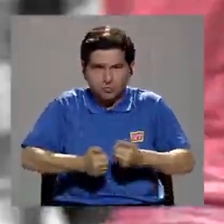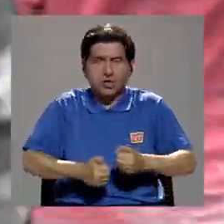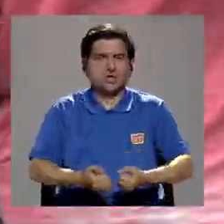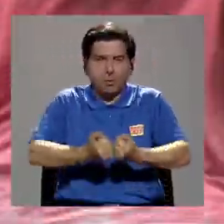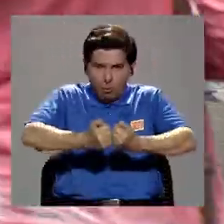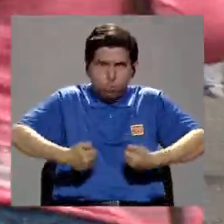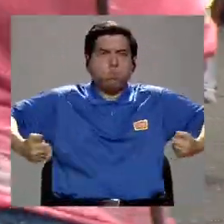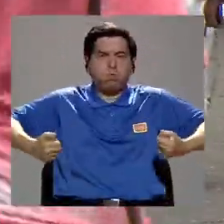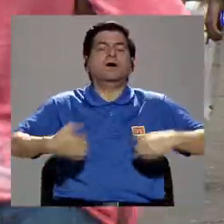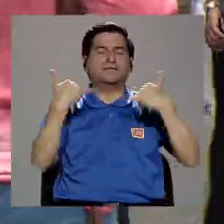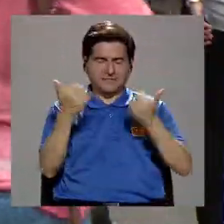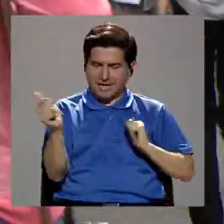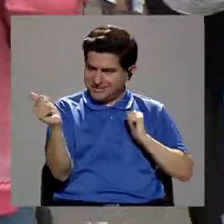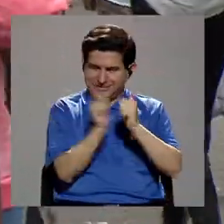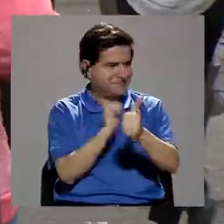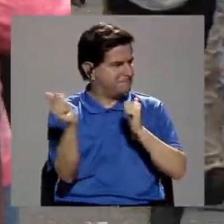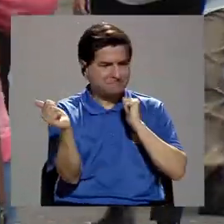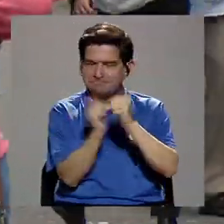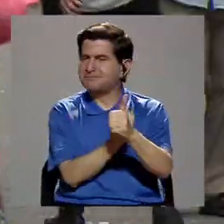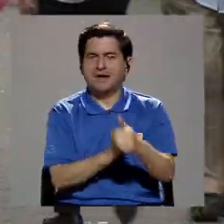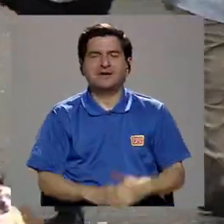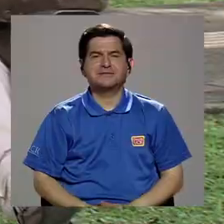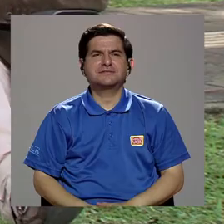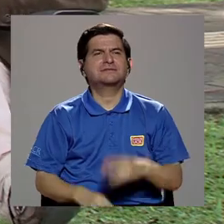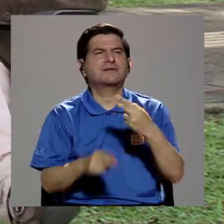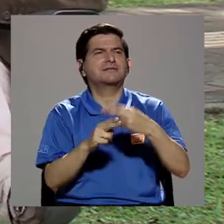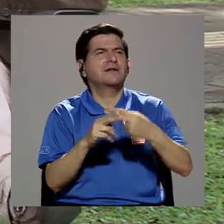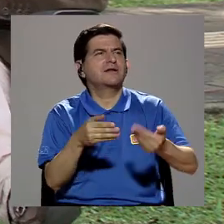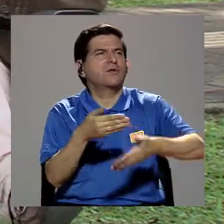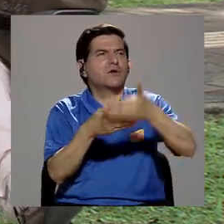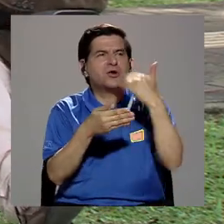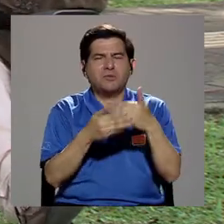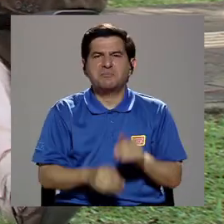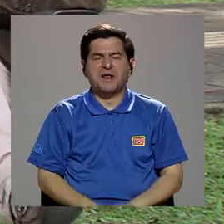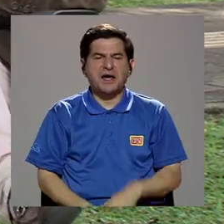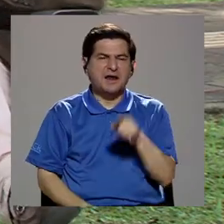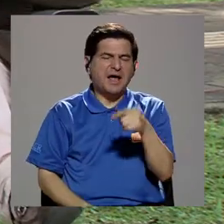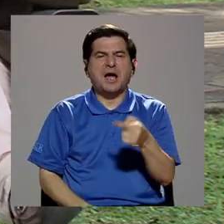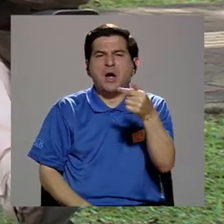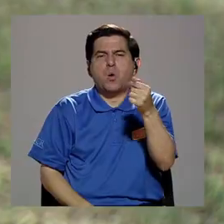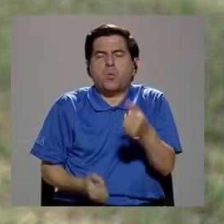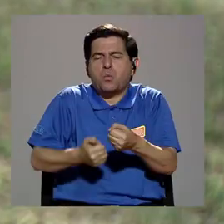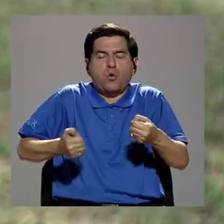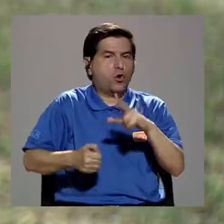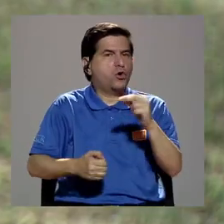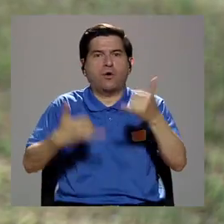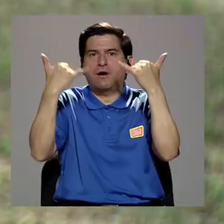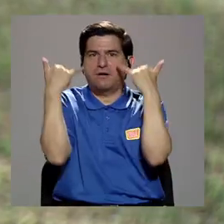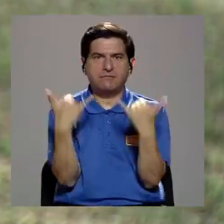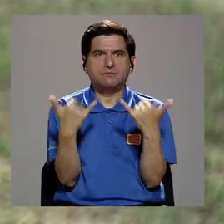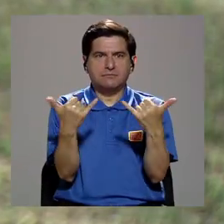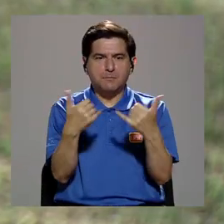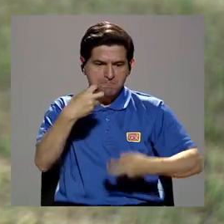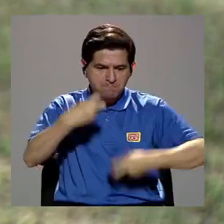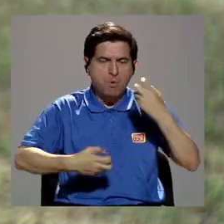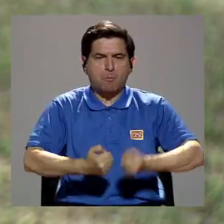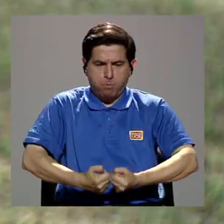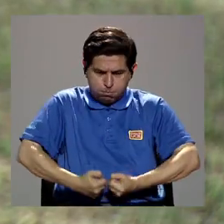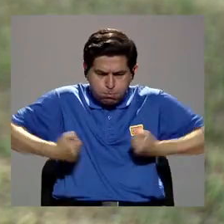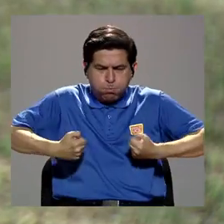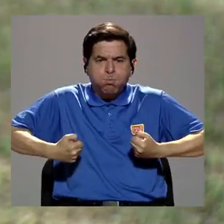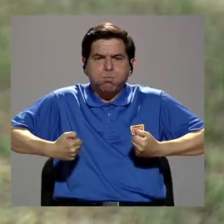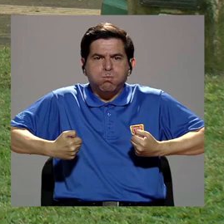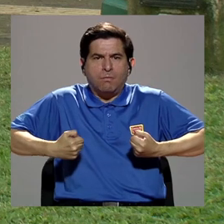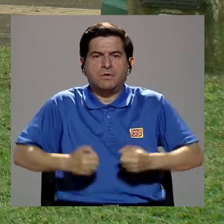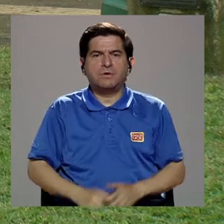obesidad. Sí, obesidad, ya son números donde ya nos pasamos de lo que llamábamos, ¿verdad?, pasaditos, ahora ya estamos realmente con problemas